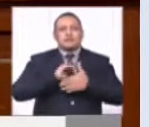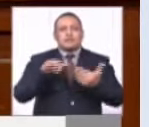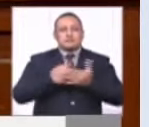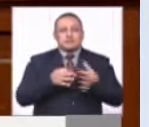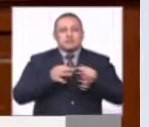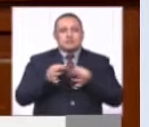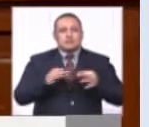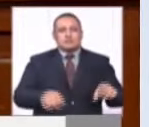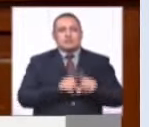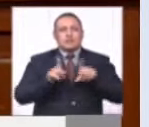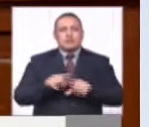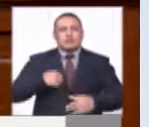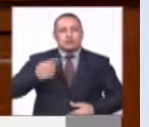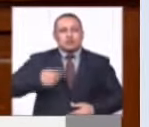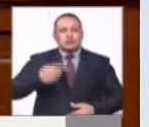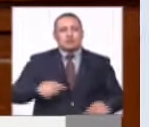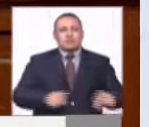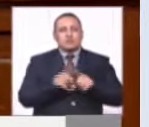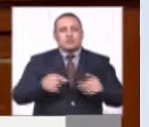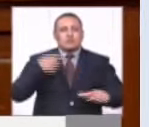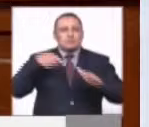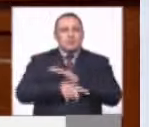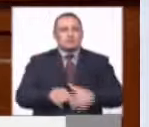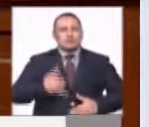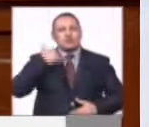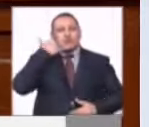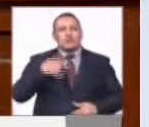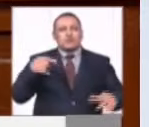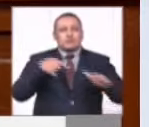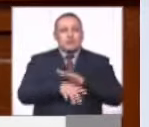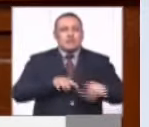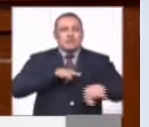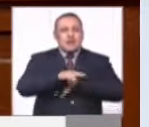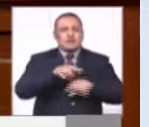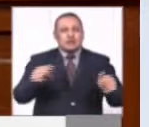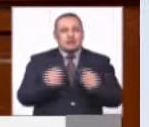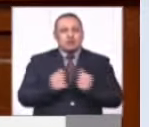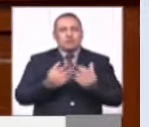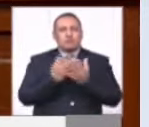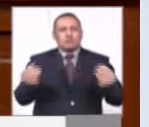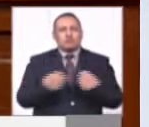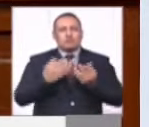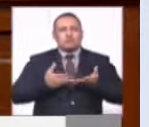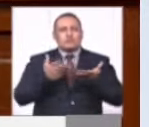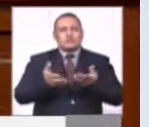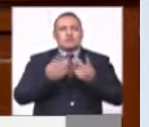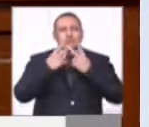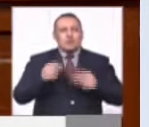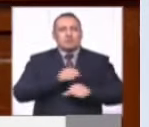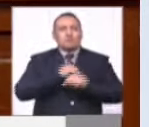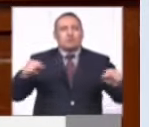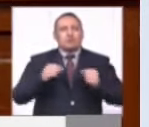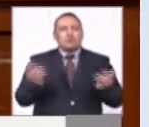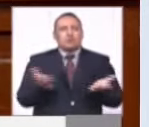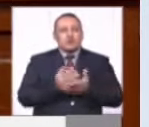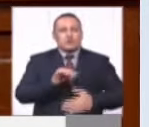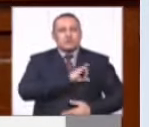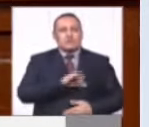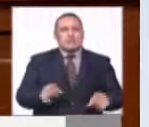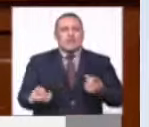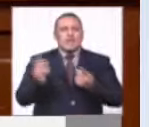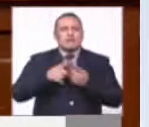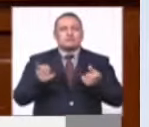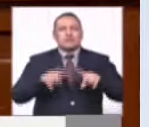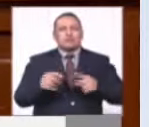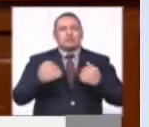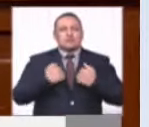gente, presidente, todos los días que sale? Matan por un celular, los extorsionadores están poniendo hoy dinamitas en los colegios inicial. ¿Hasta